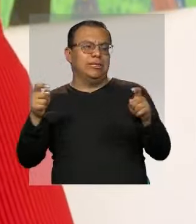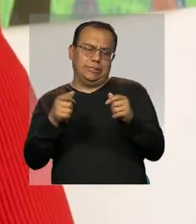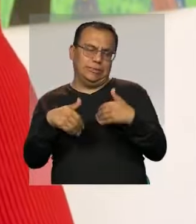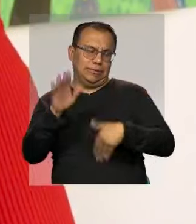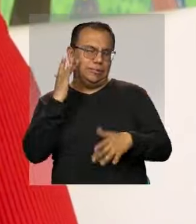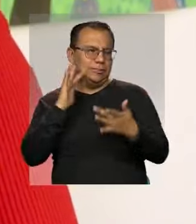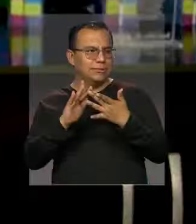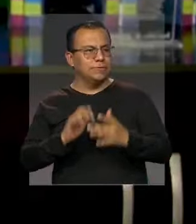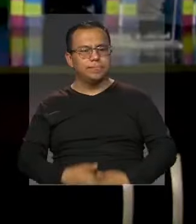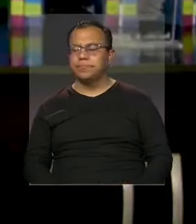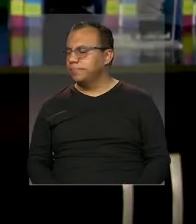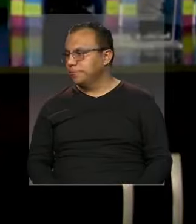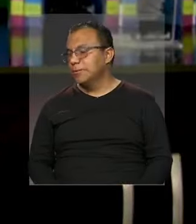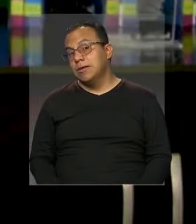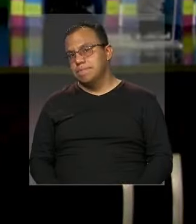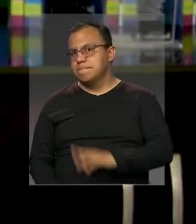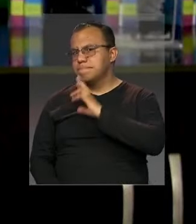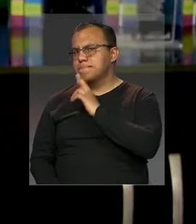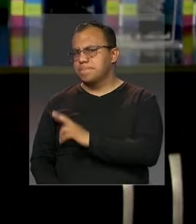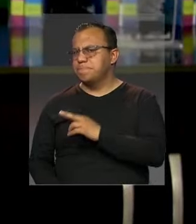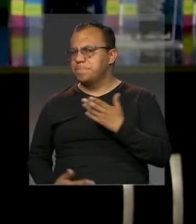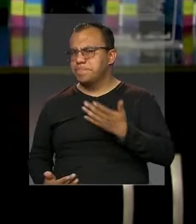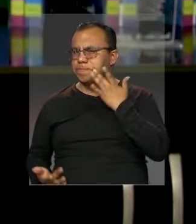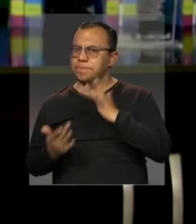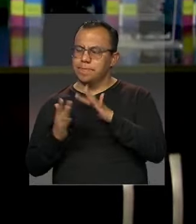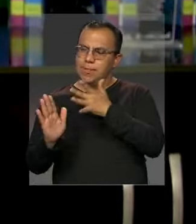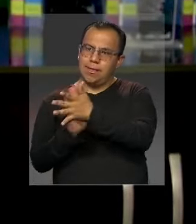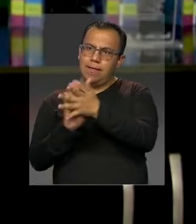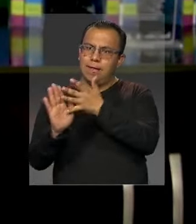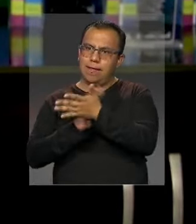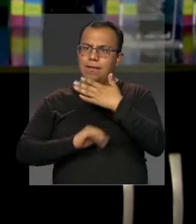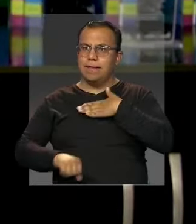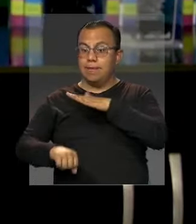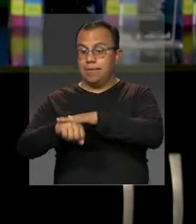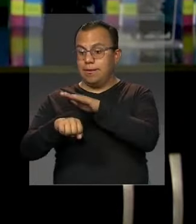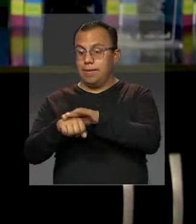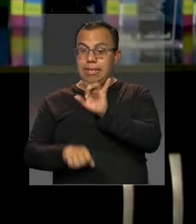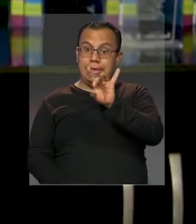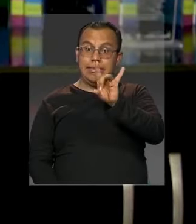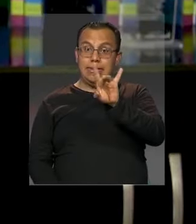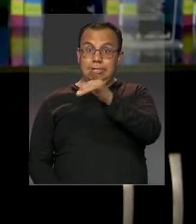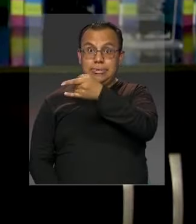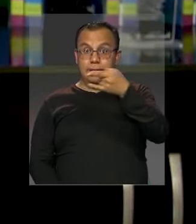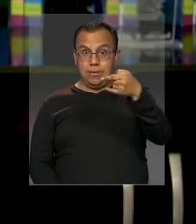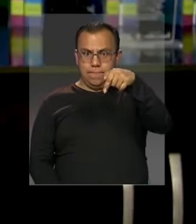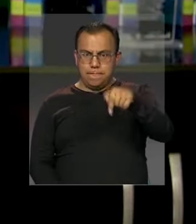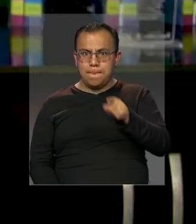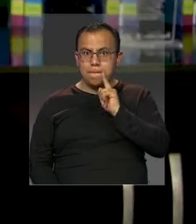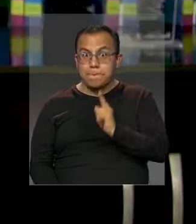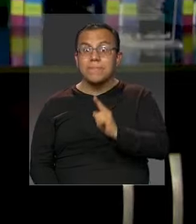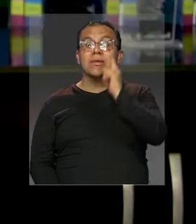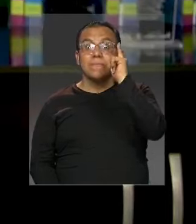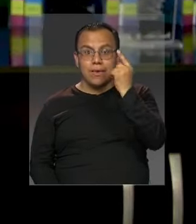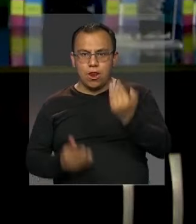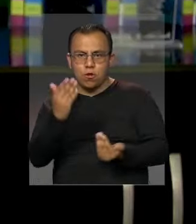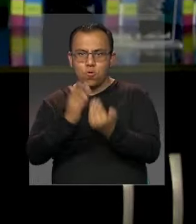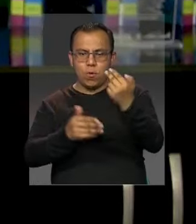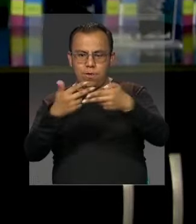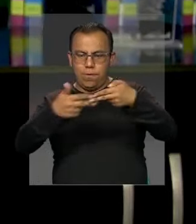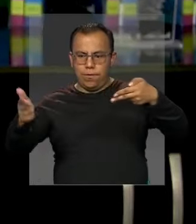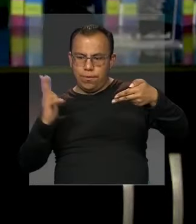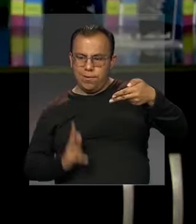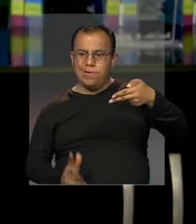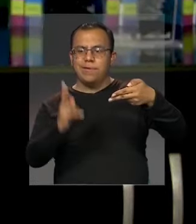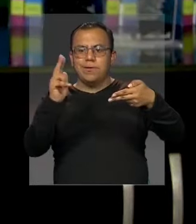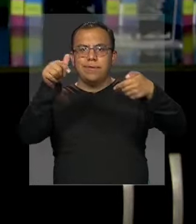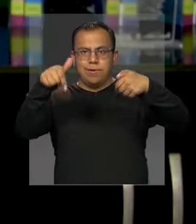más mujeres. Bueno, ahí les cuento que ahorita el 15 de marzo vamos a tener la primera inauguración de